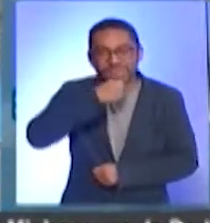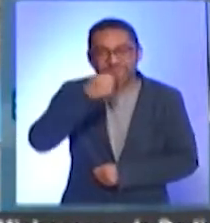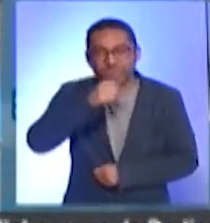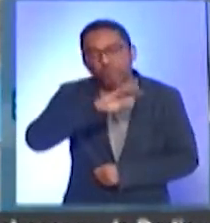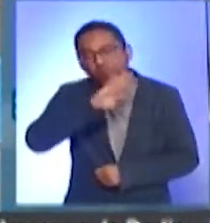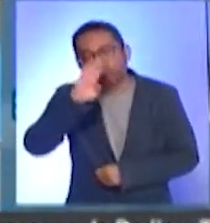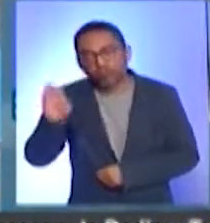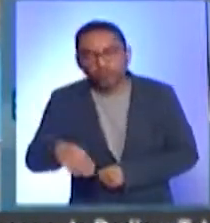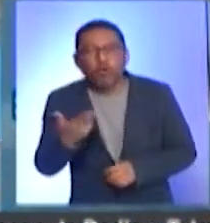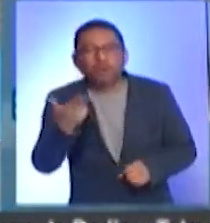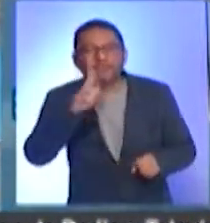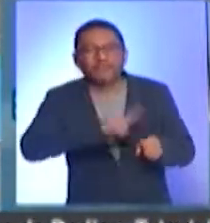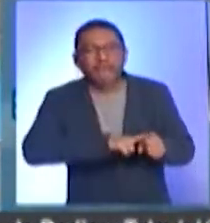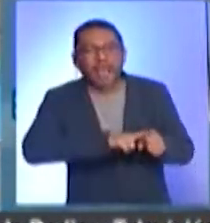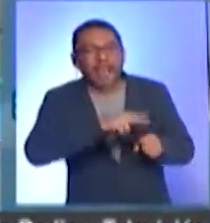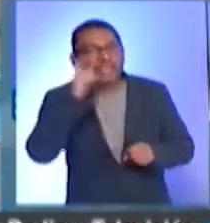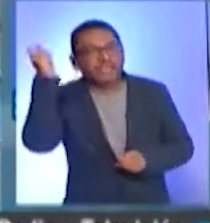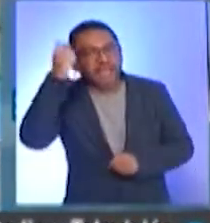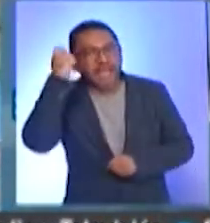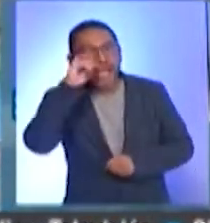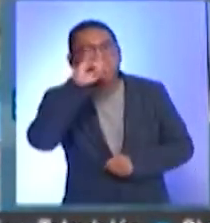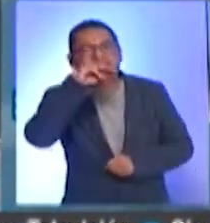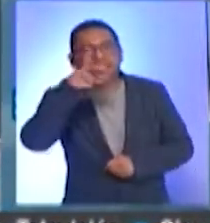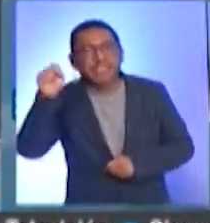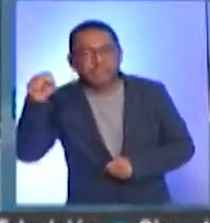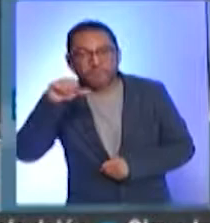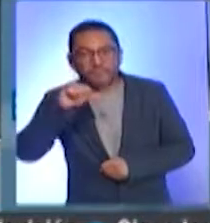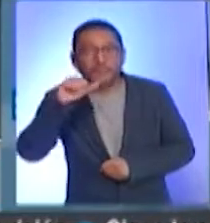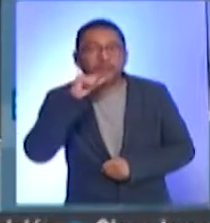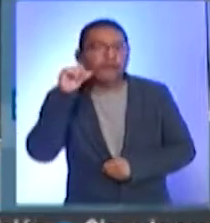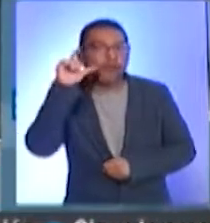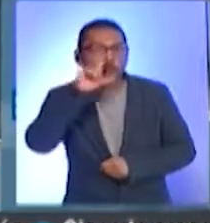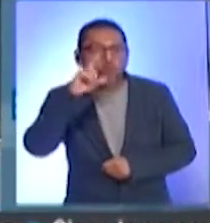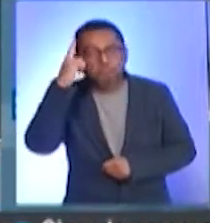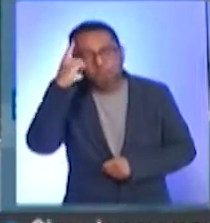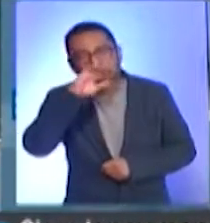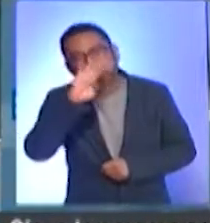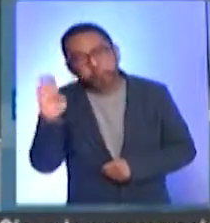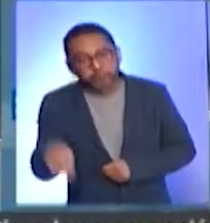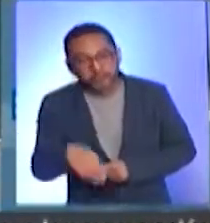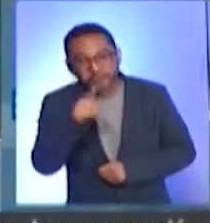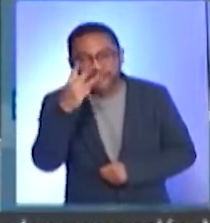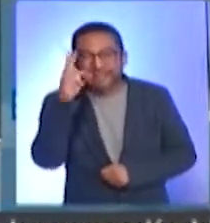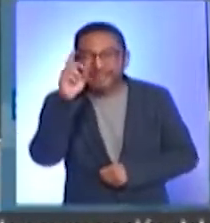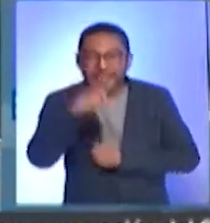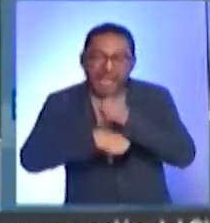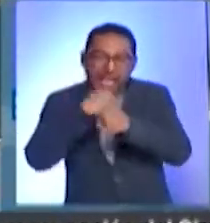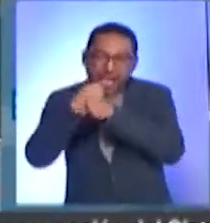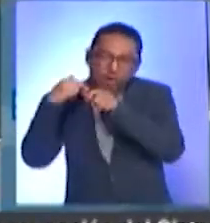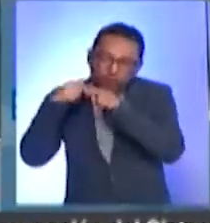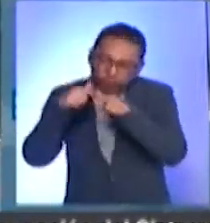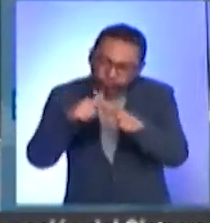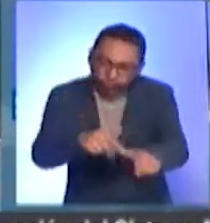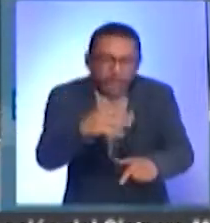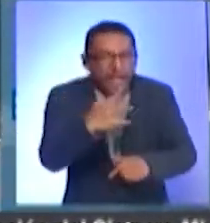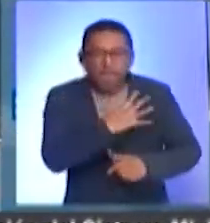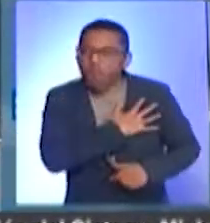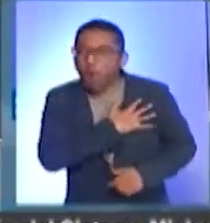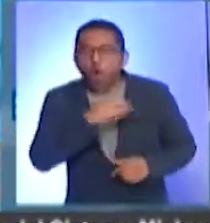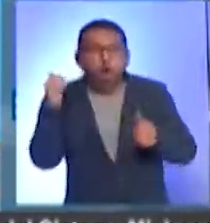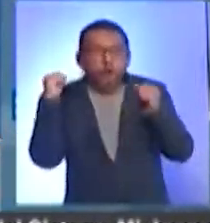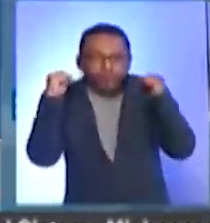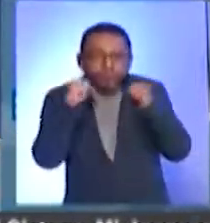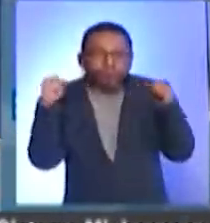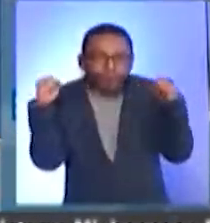charo la mañana de este lunes por más de tres décadas don beto hizo lo que más le gustaba correr el atleta